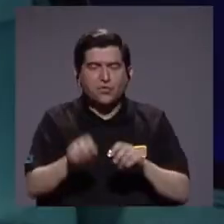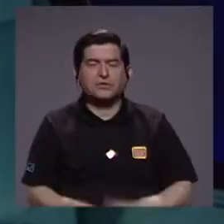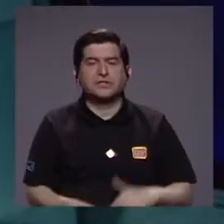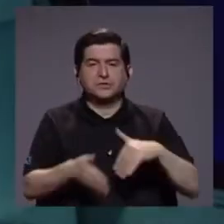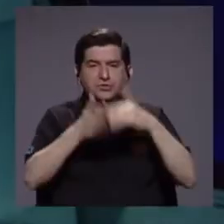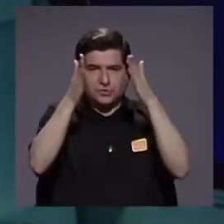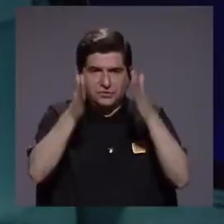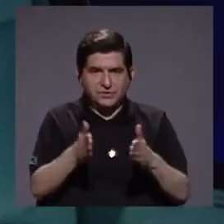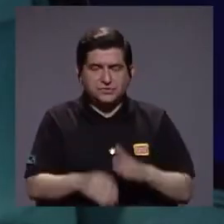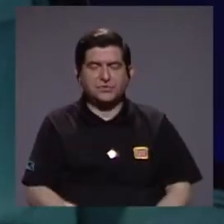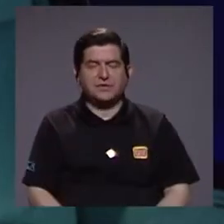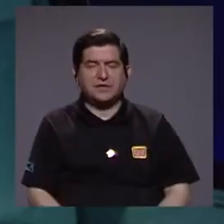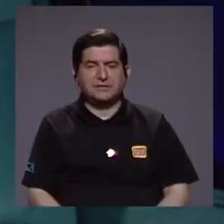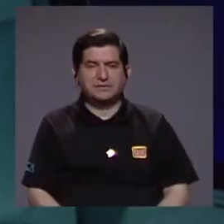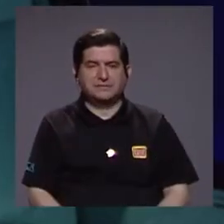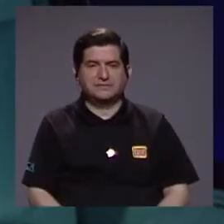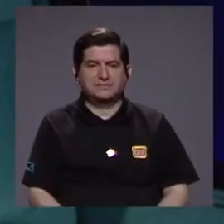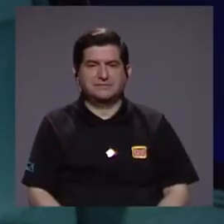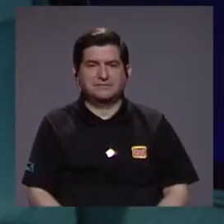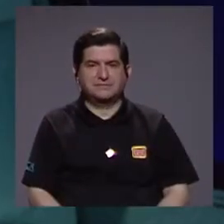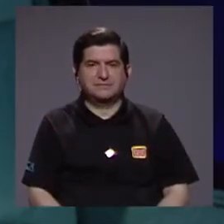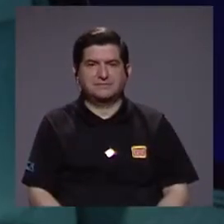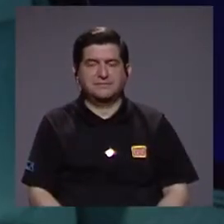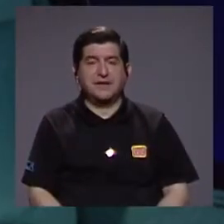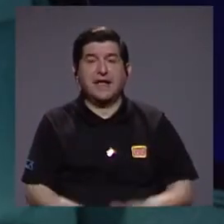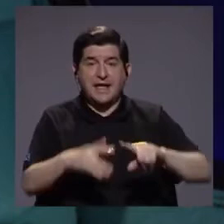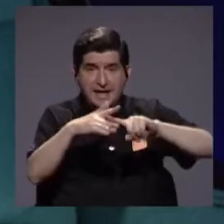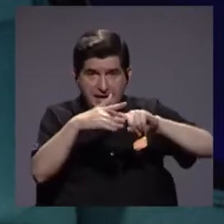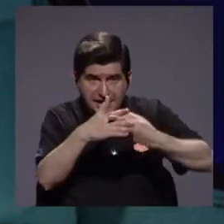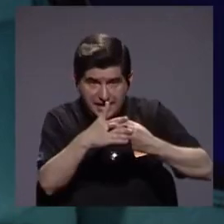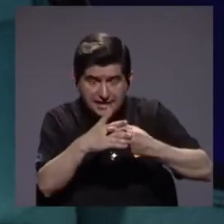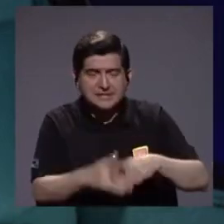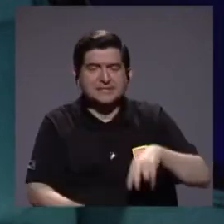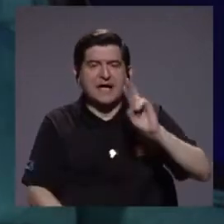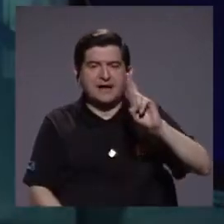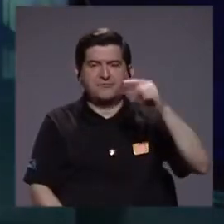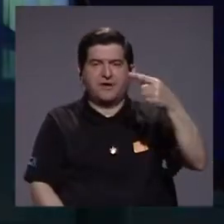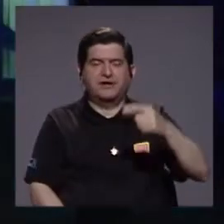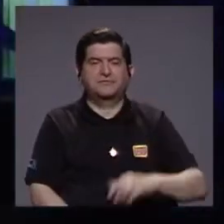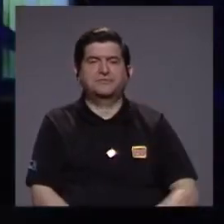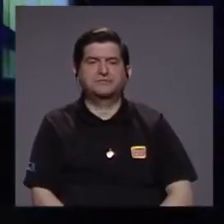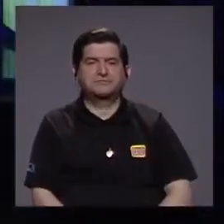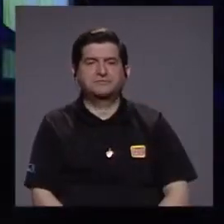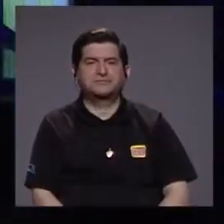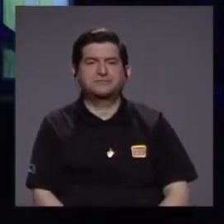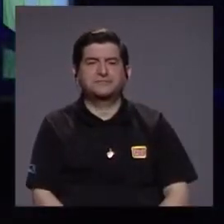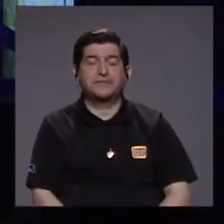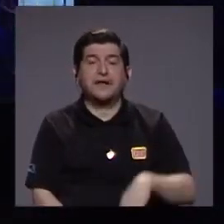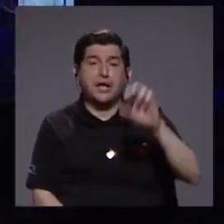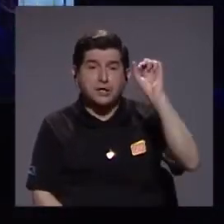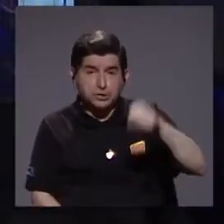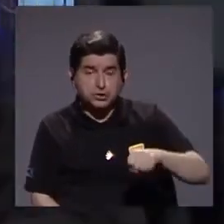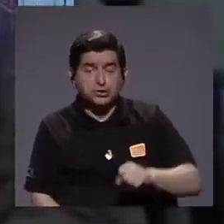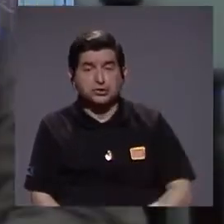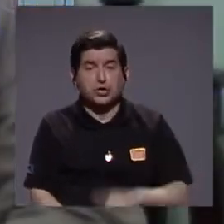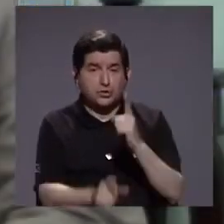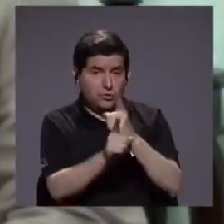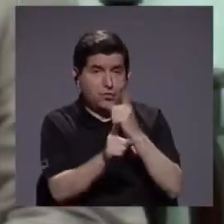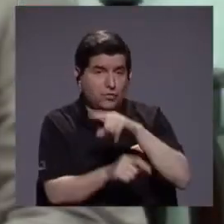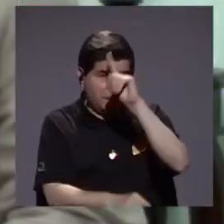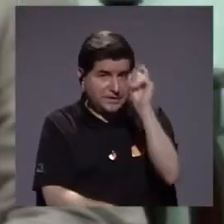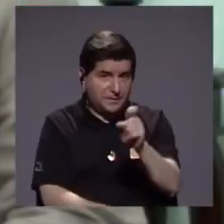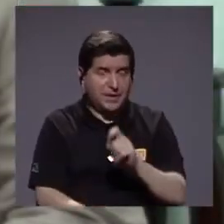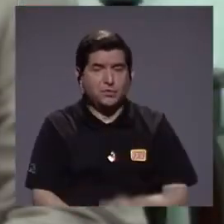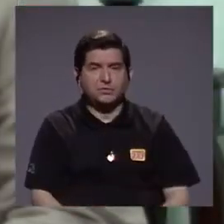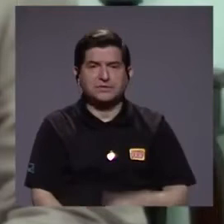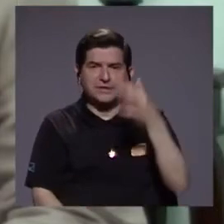gracias. Gracias. Inicia el señor Ralph García. Sí, muy acertada su